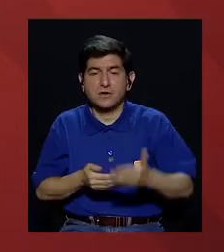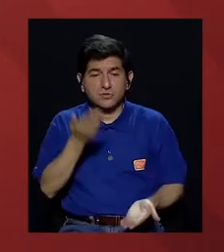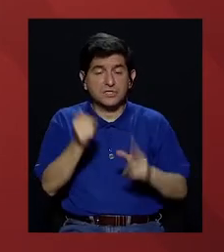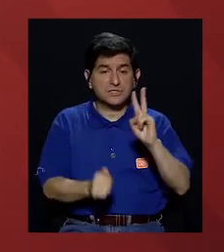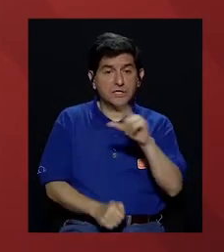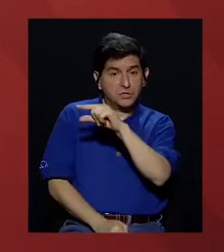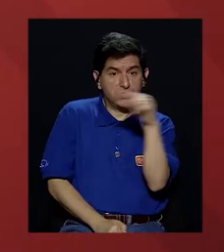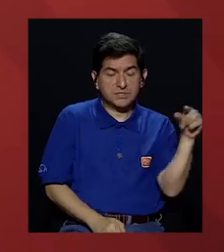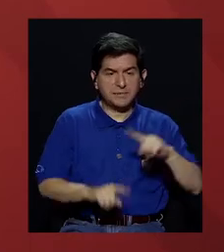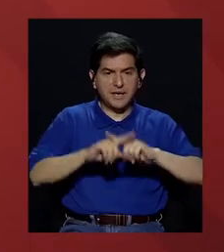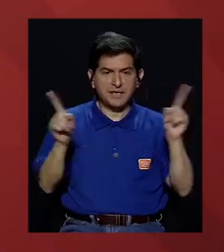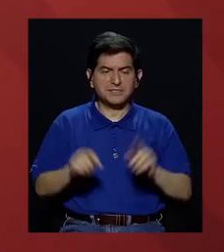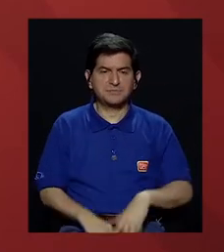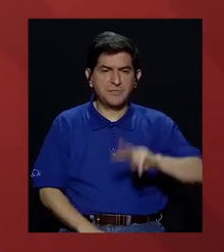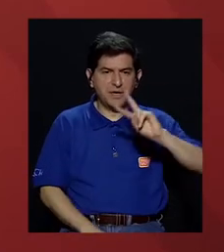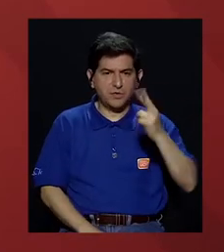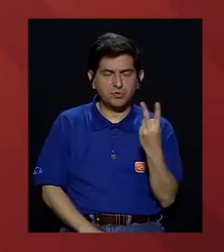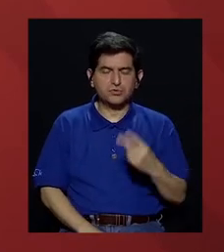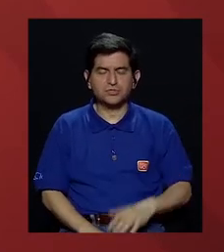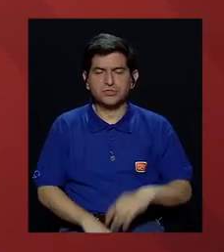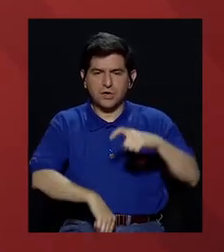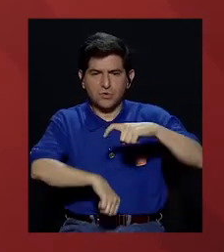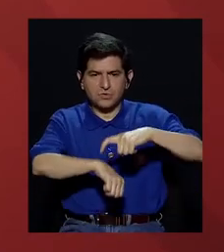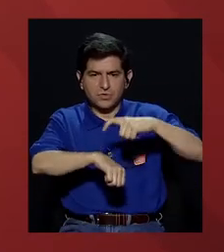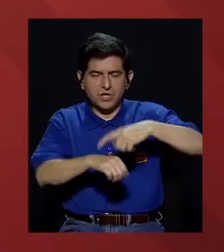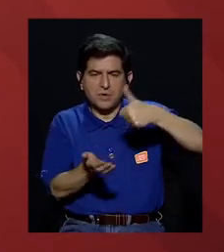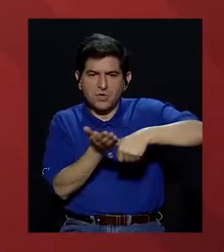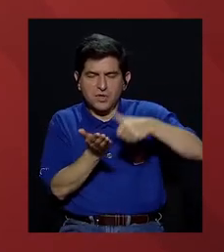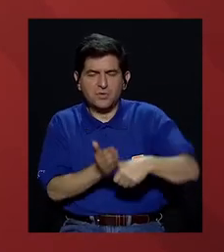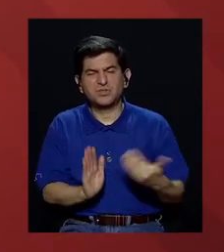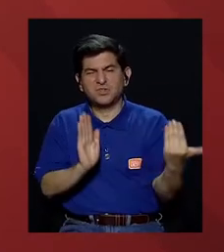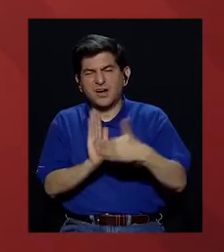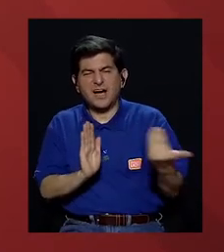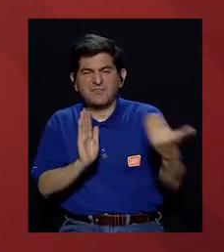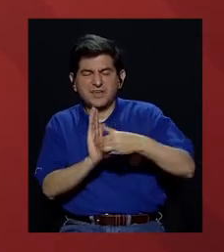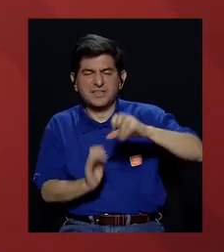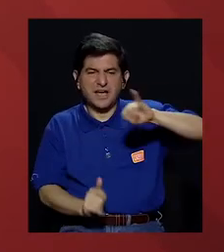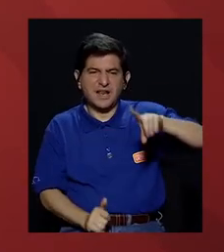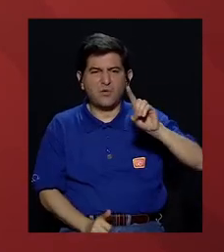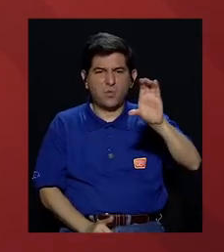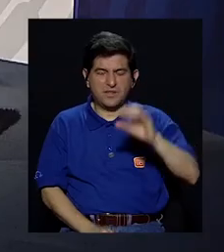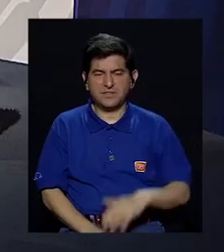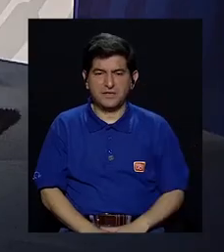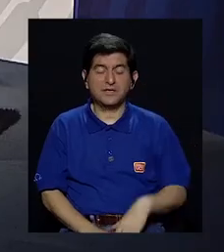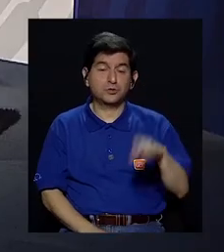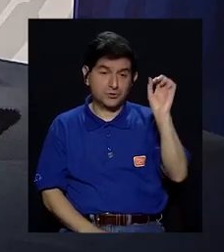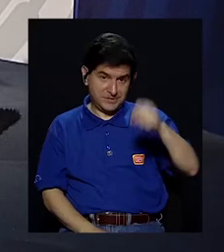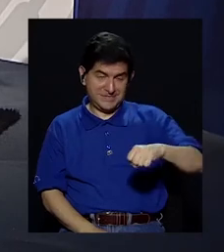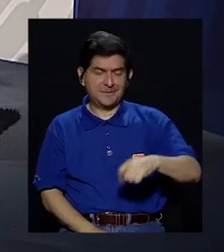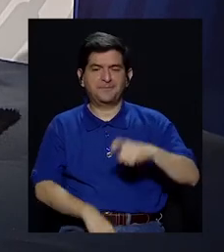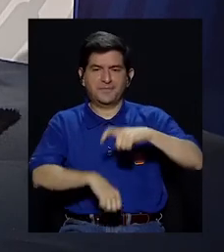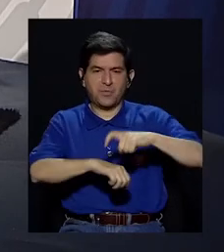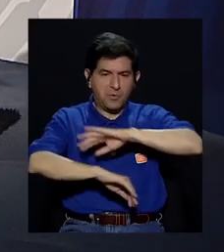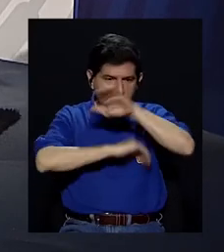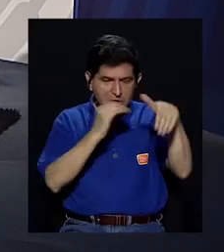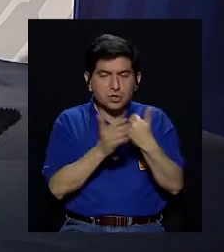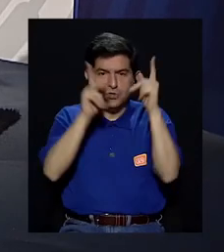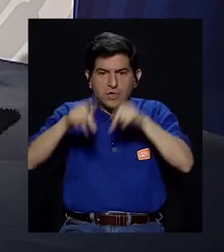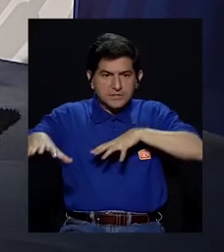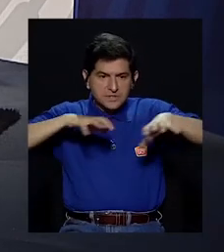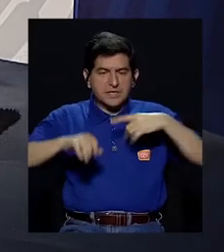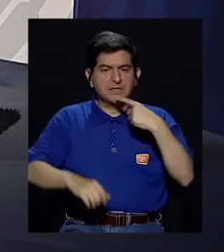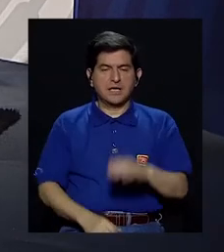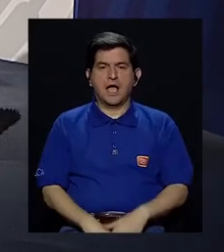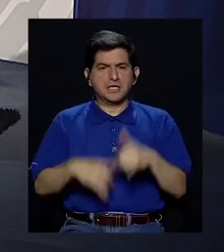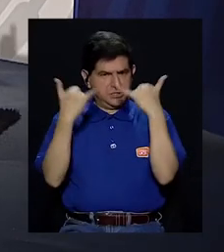darle para dos semanas pero bueno la segunda ronda podría ser mortífero para juan diego de algún modo exactamente en el momento que se active en todo el